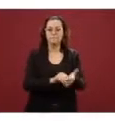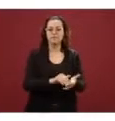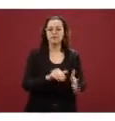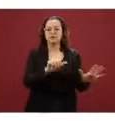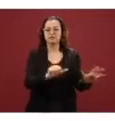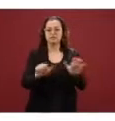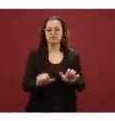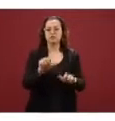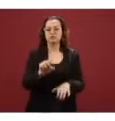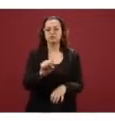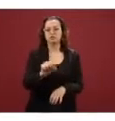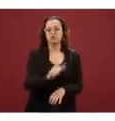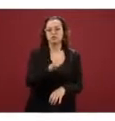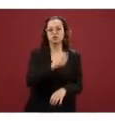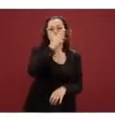1.676 hombres y